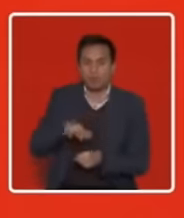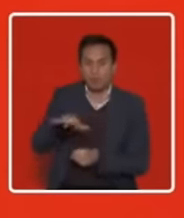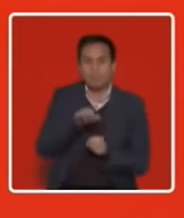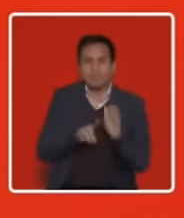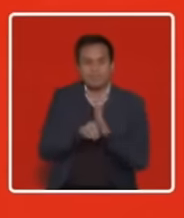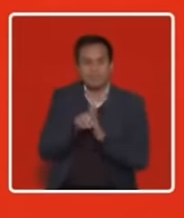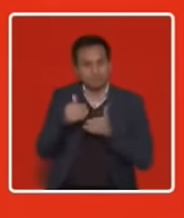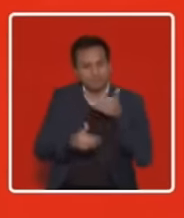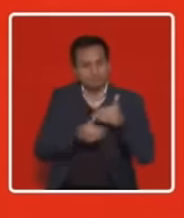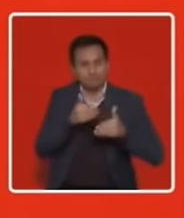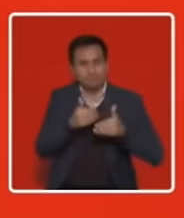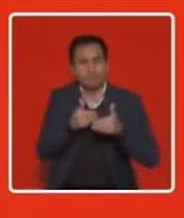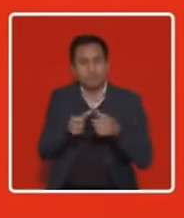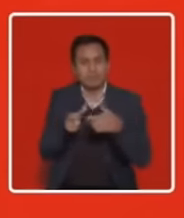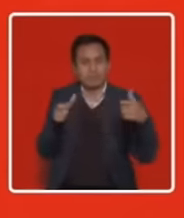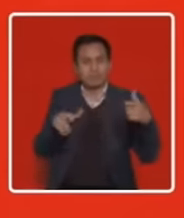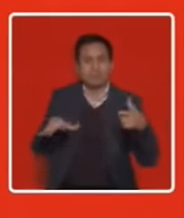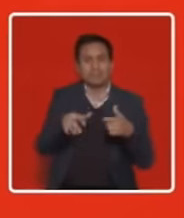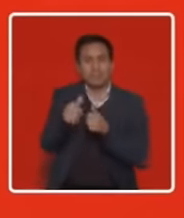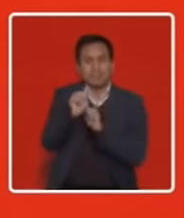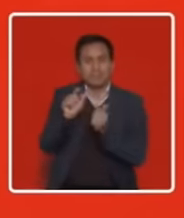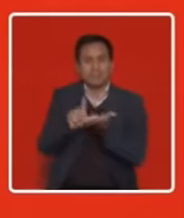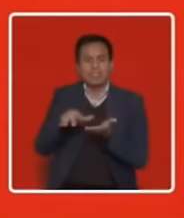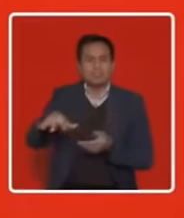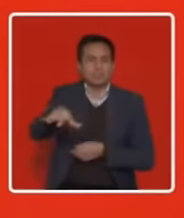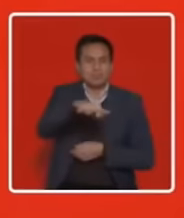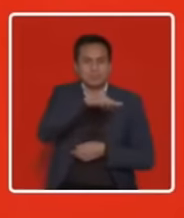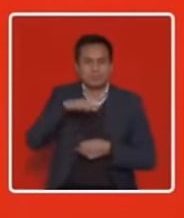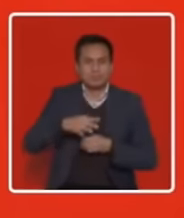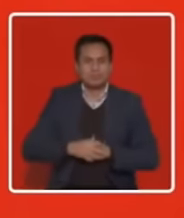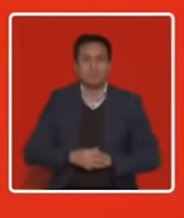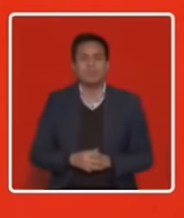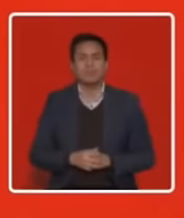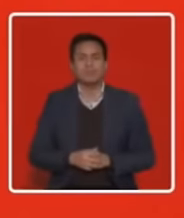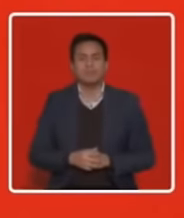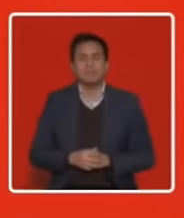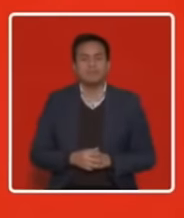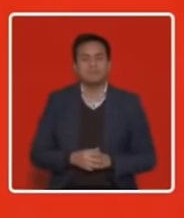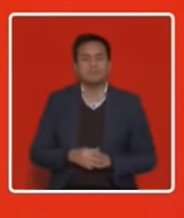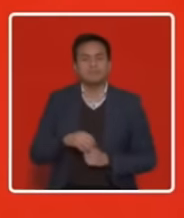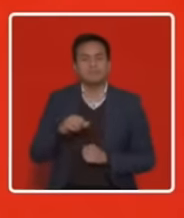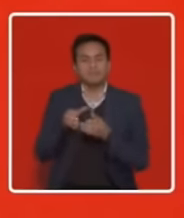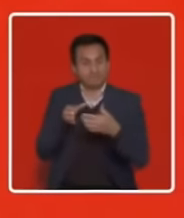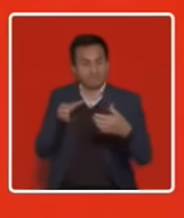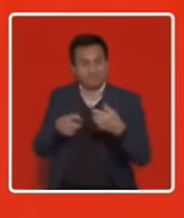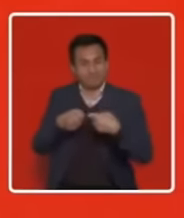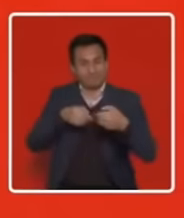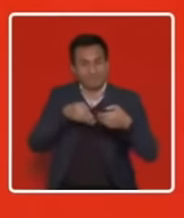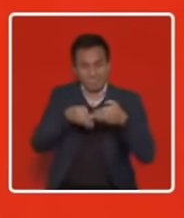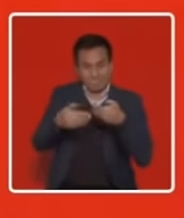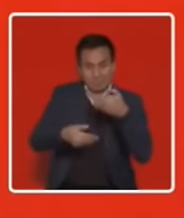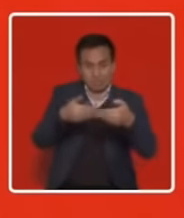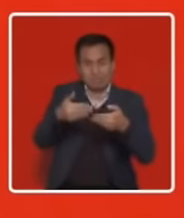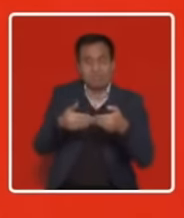sus labores en este vasto y desafiante territorio. El Almirante Biel no solo contribuirá